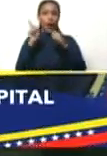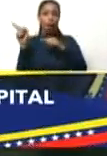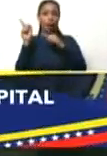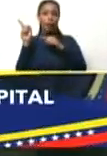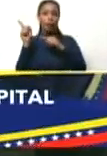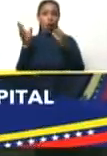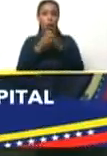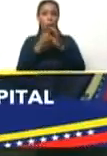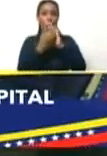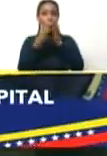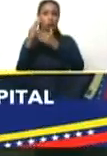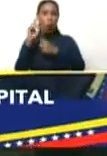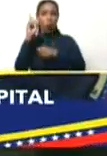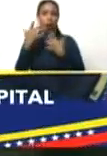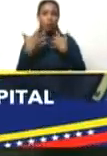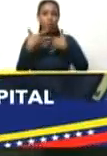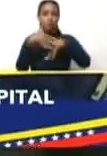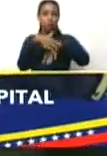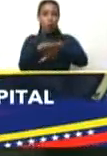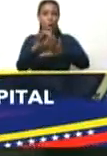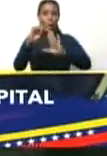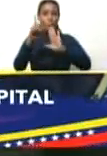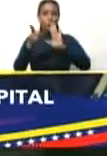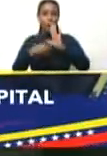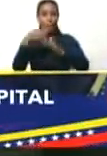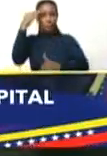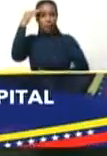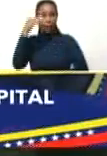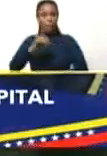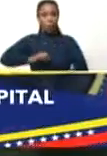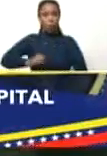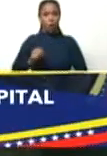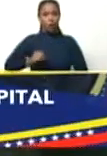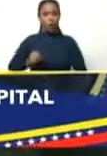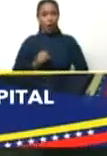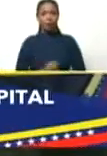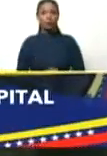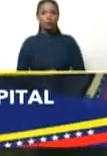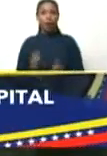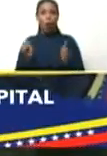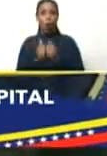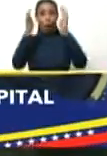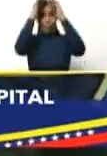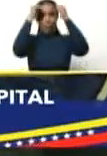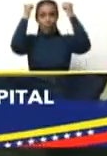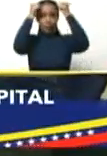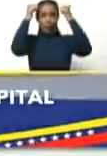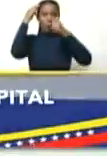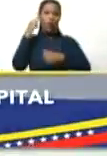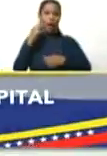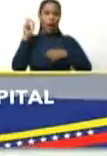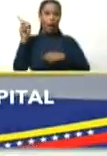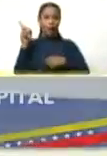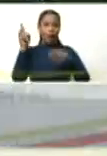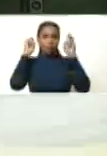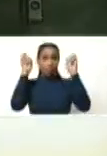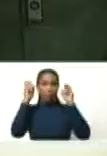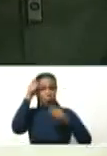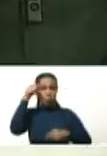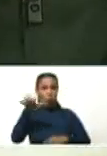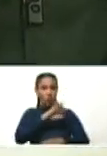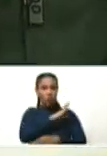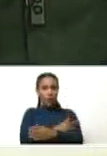con estas bricomiles. Una integración cívico-militar, policial, con la milicia bolivariana, ese eslabón, pueblo,